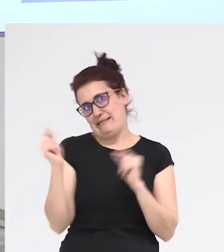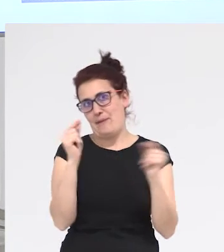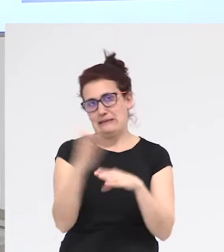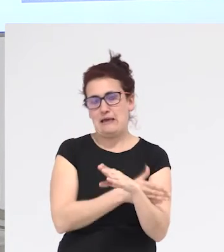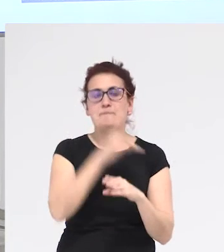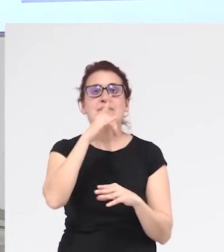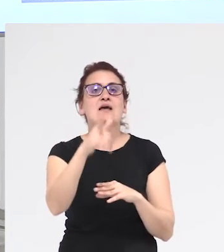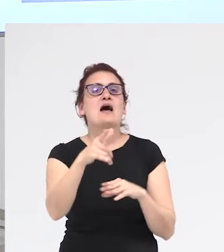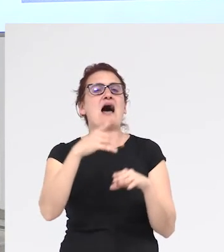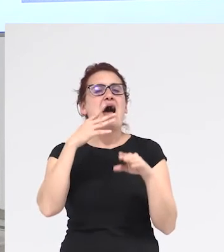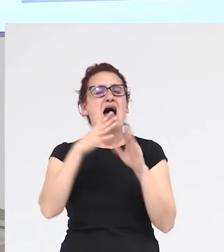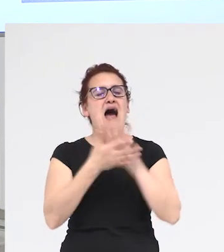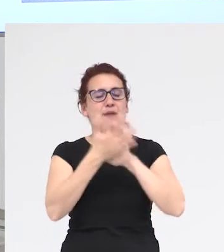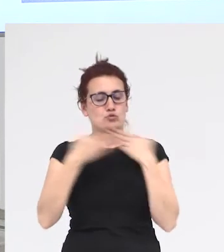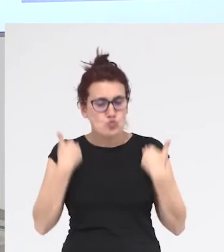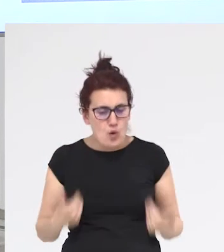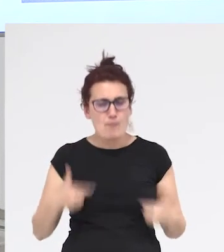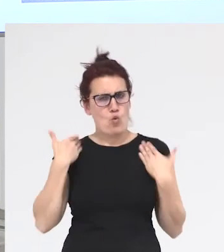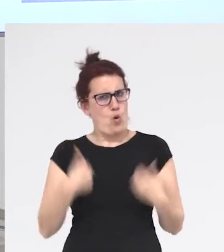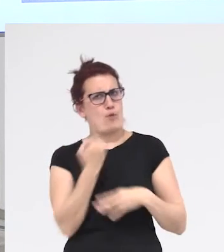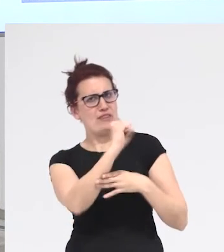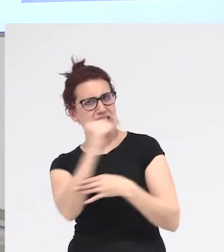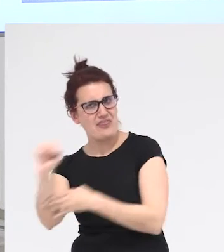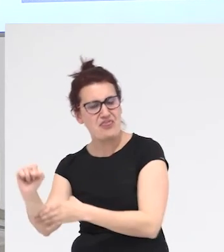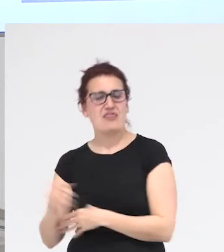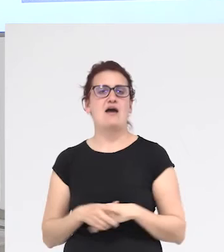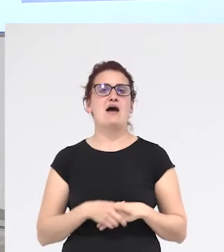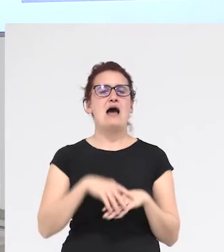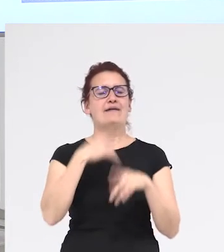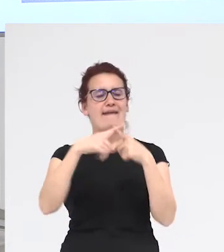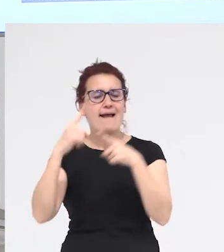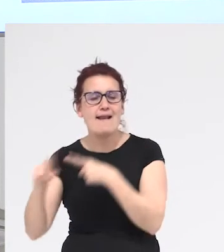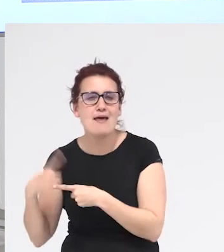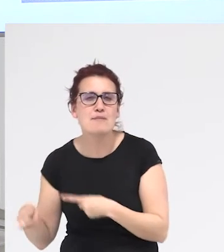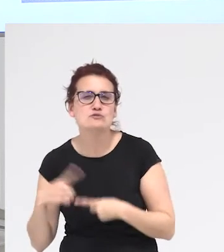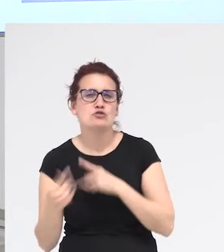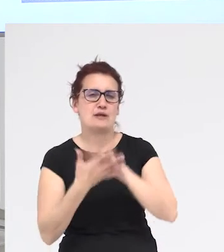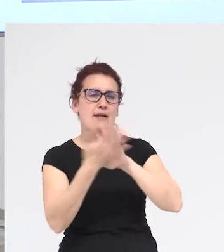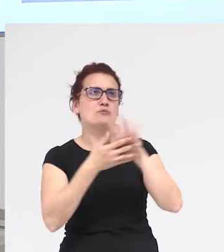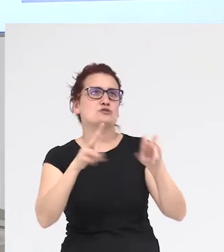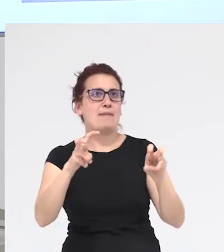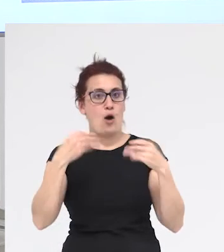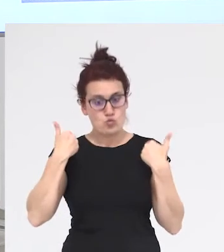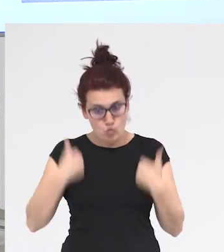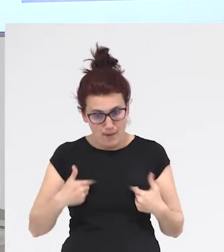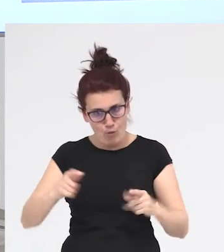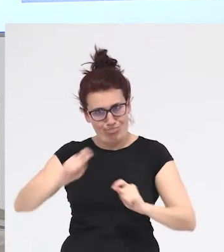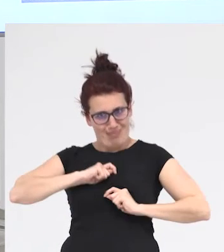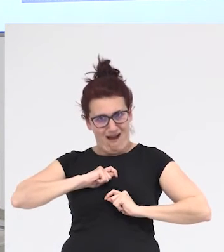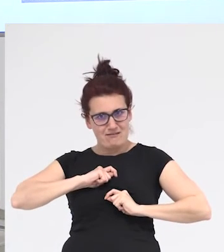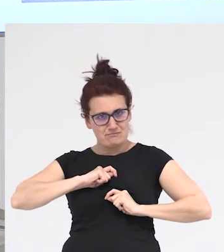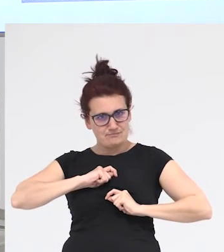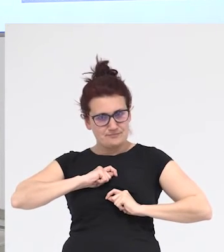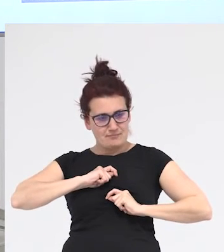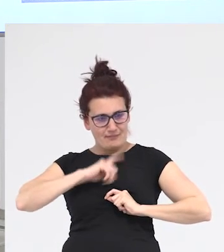cuerpo, ¿no? De disidencia corporal, hablábamos de elementos que produce en el cuerpo,